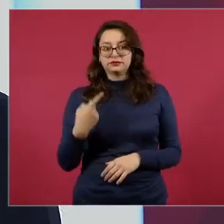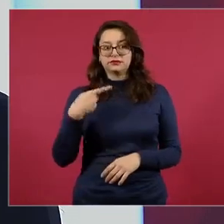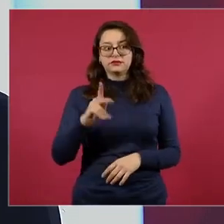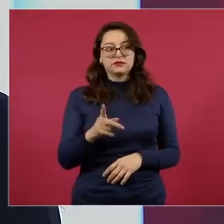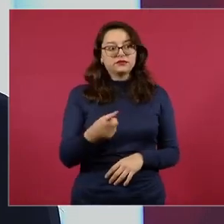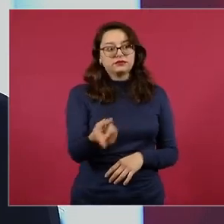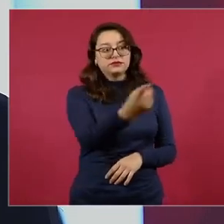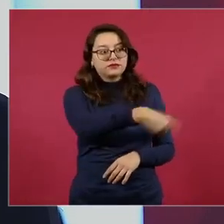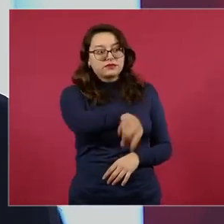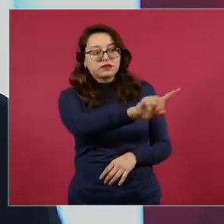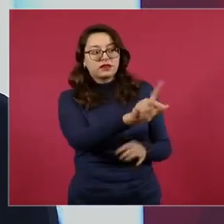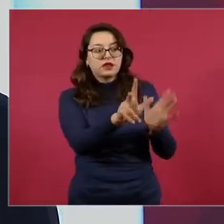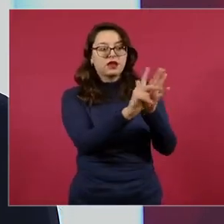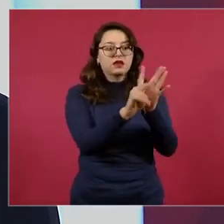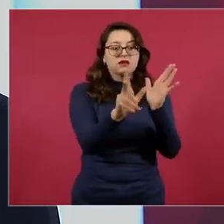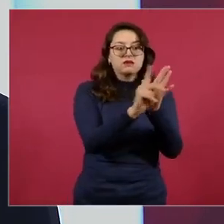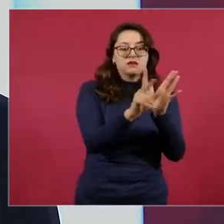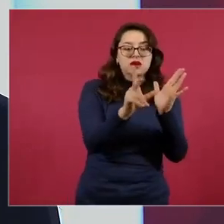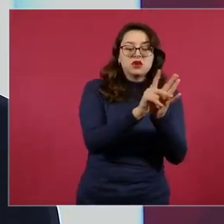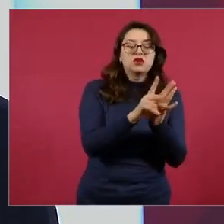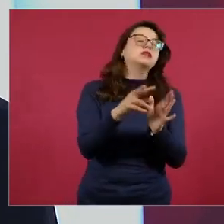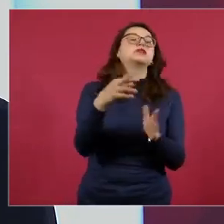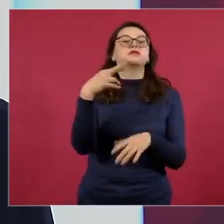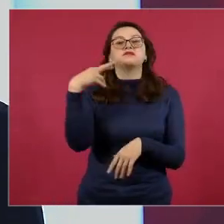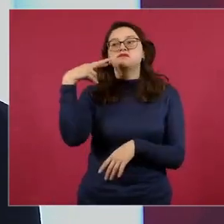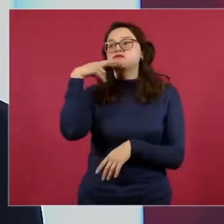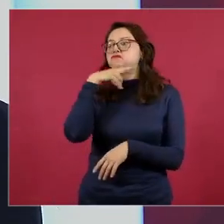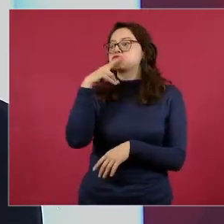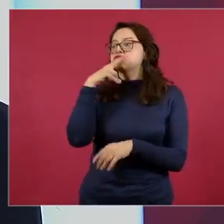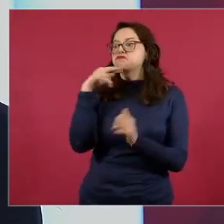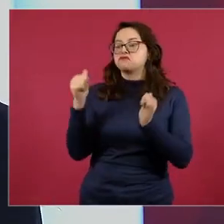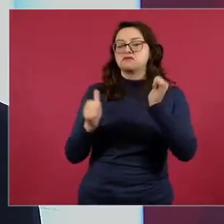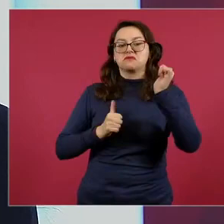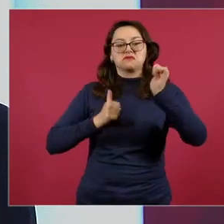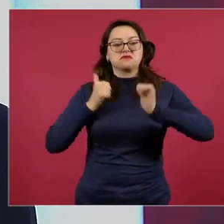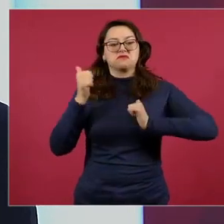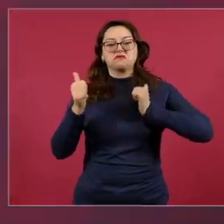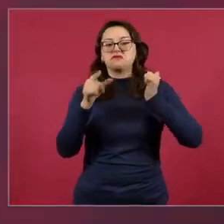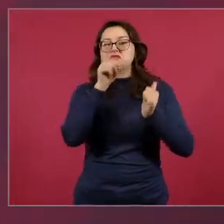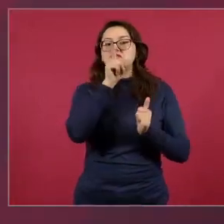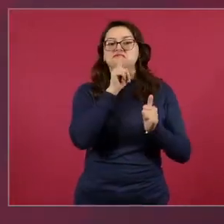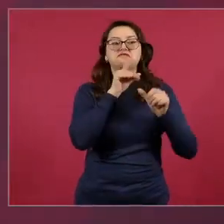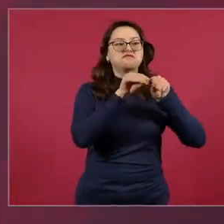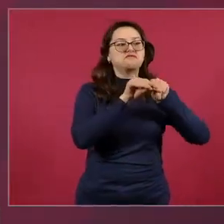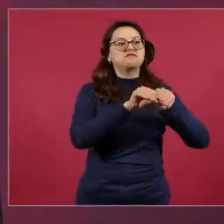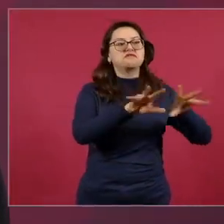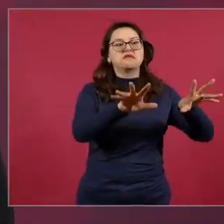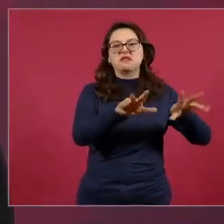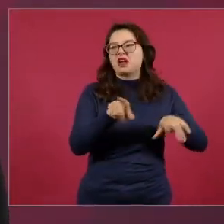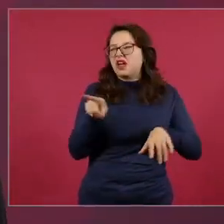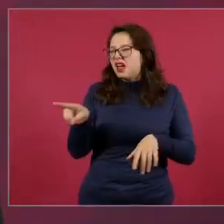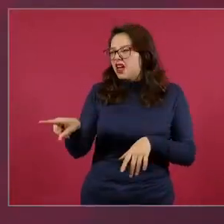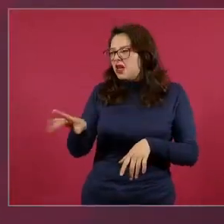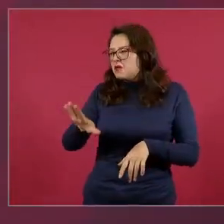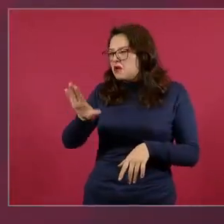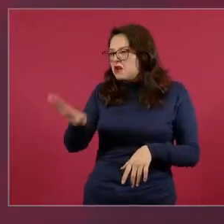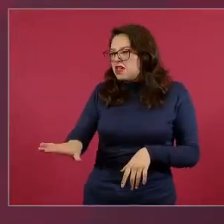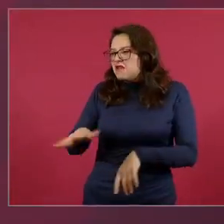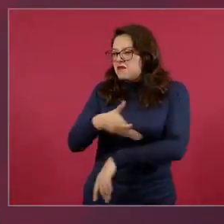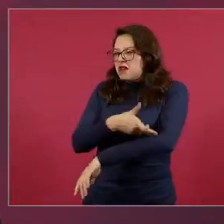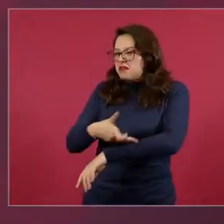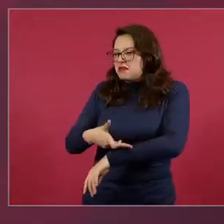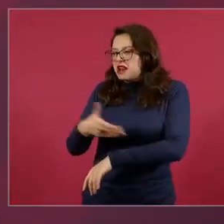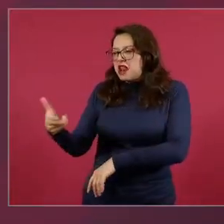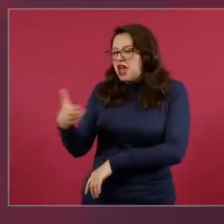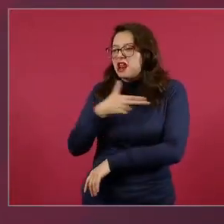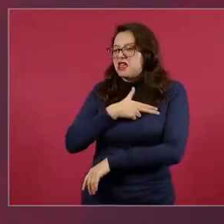los medios que difundieron esta noticia no les importó el dolor humano, mucho menos la